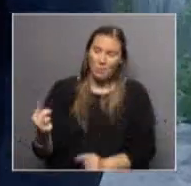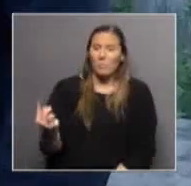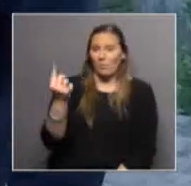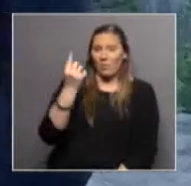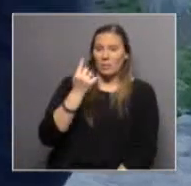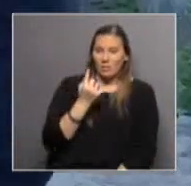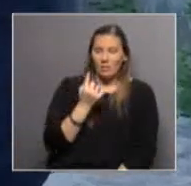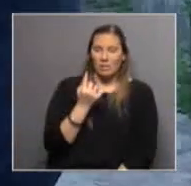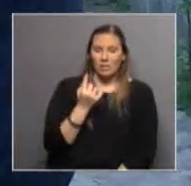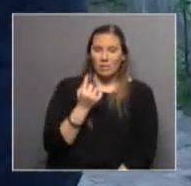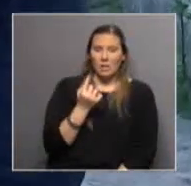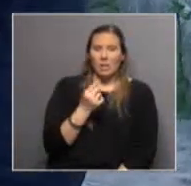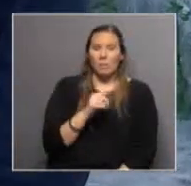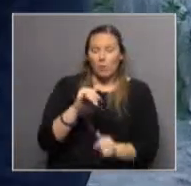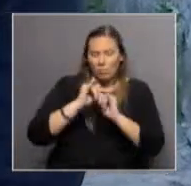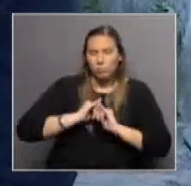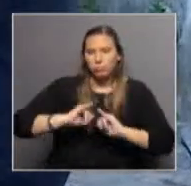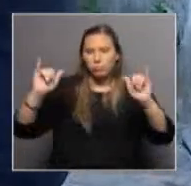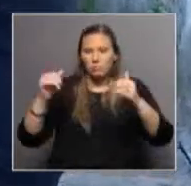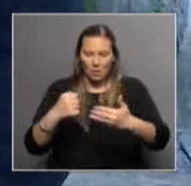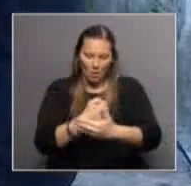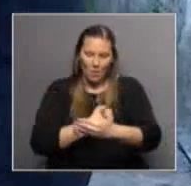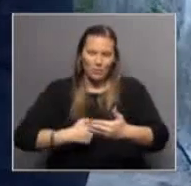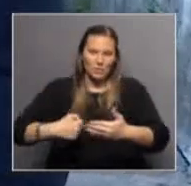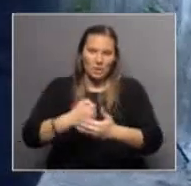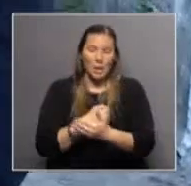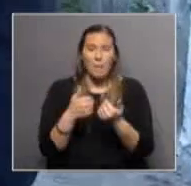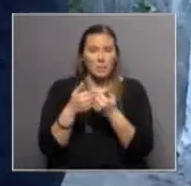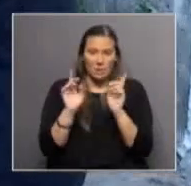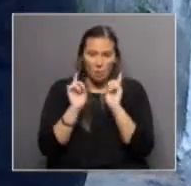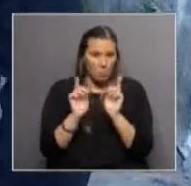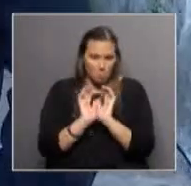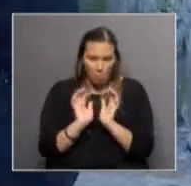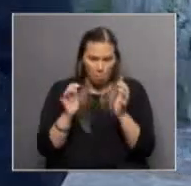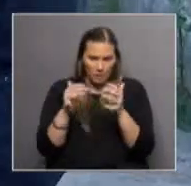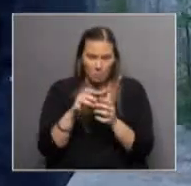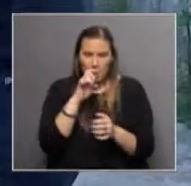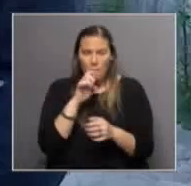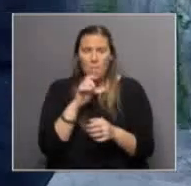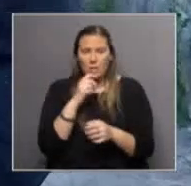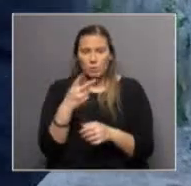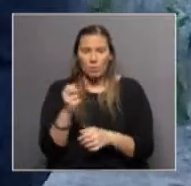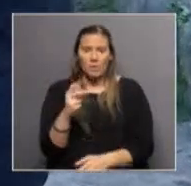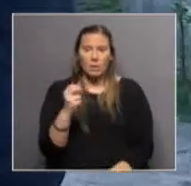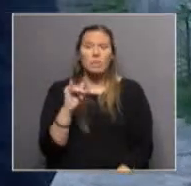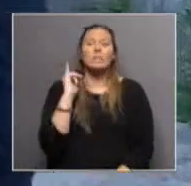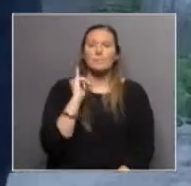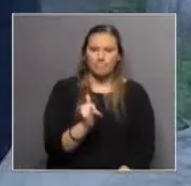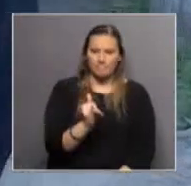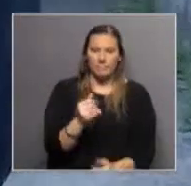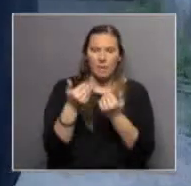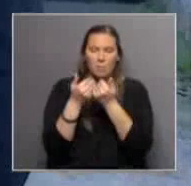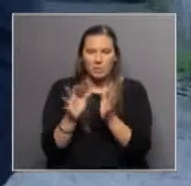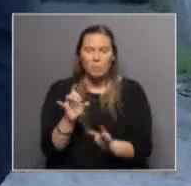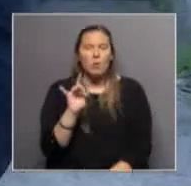nosotros y por darle difusión a nuestra olla. ¿Arrancaron con el principio mismo de la pandemia, marzo 2020? Sí, arrancamos el 15